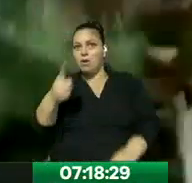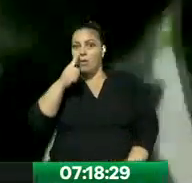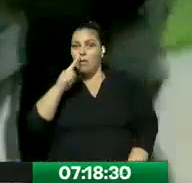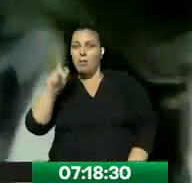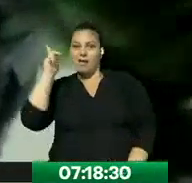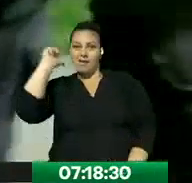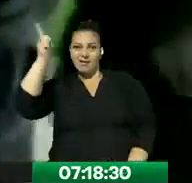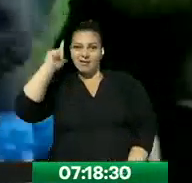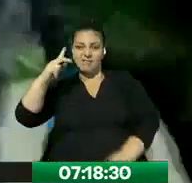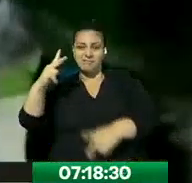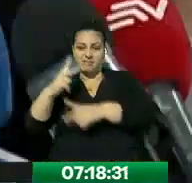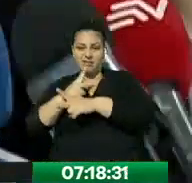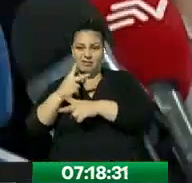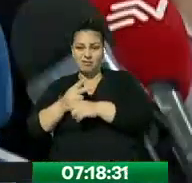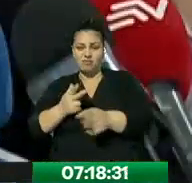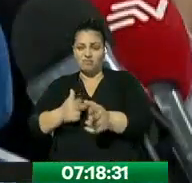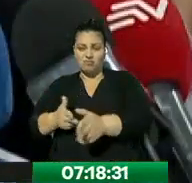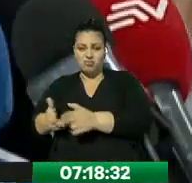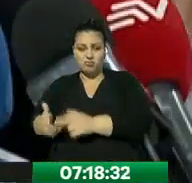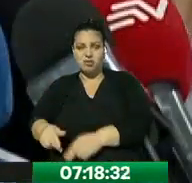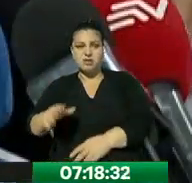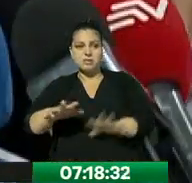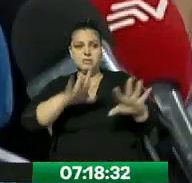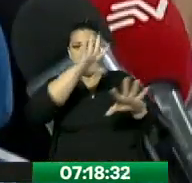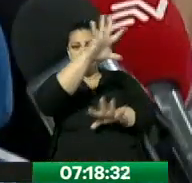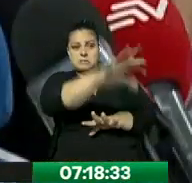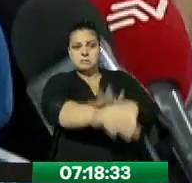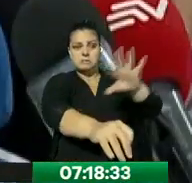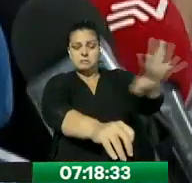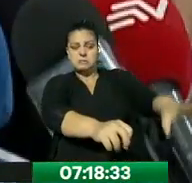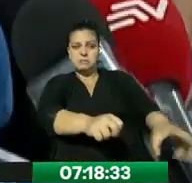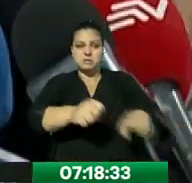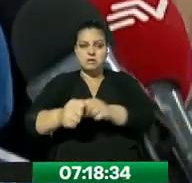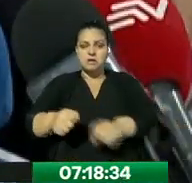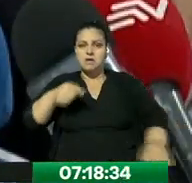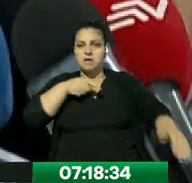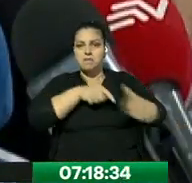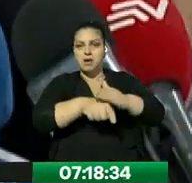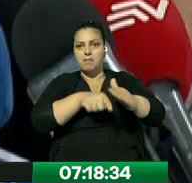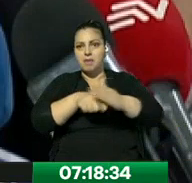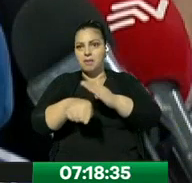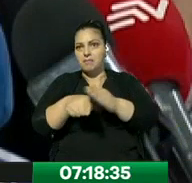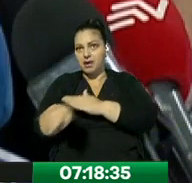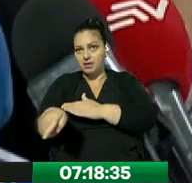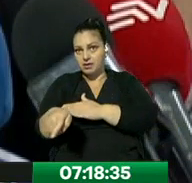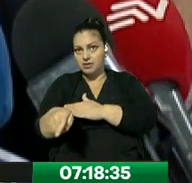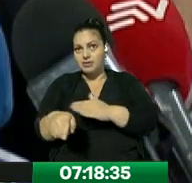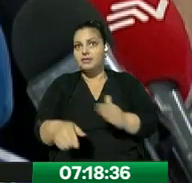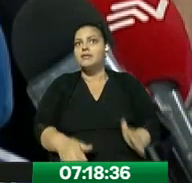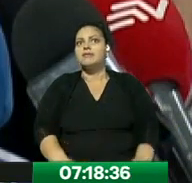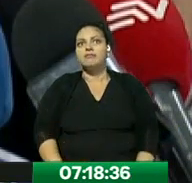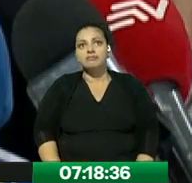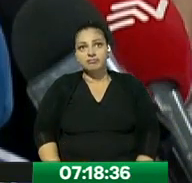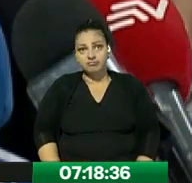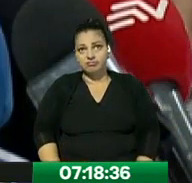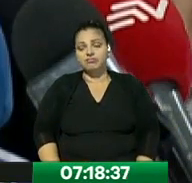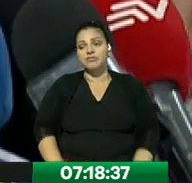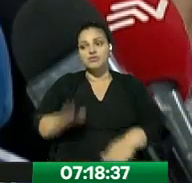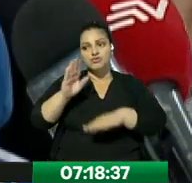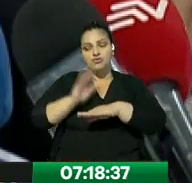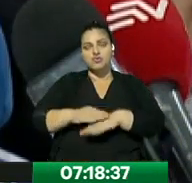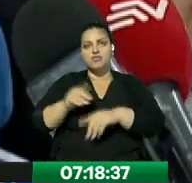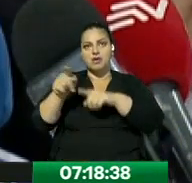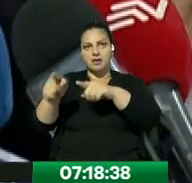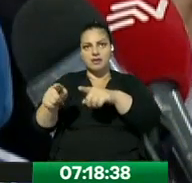hayan capturado con vida. En esta muerte no hemos luchado y no se ha llegado ya a una